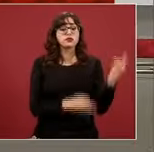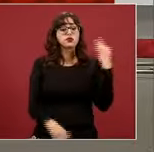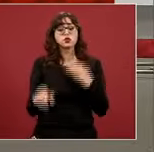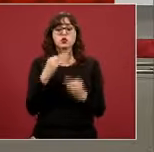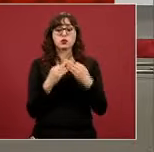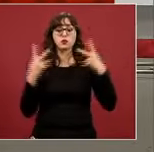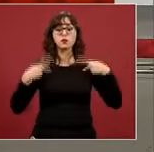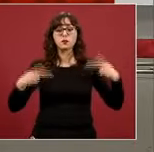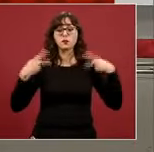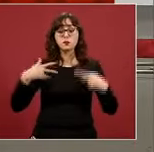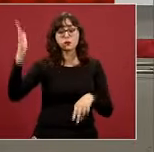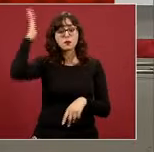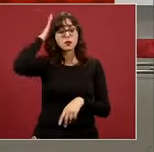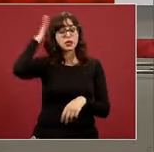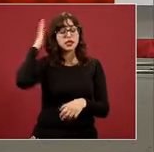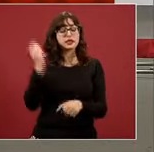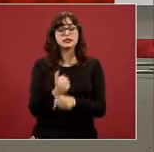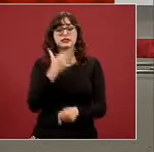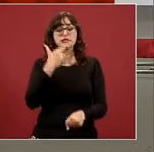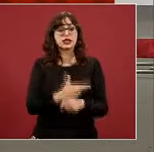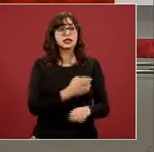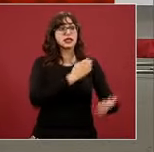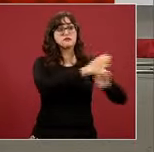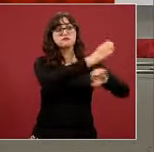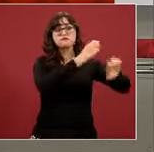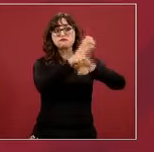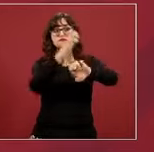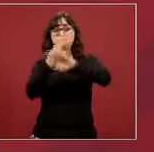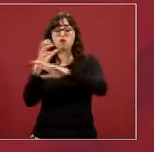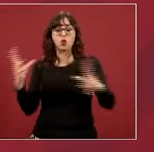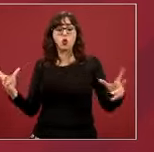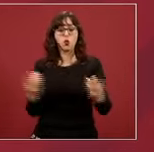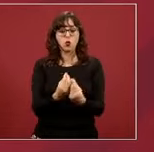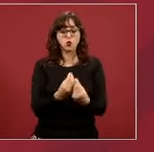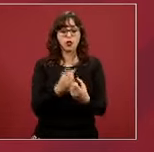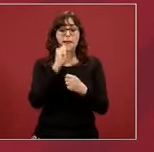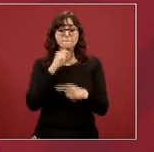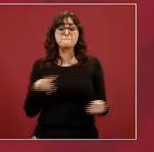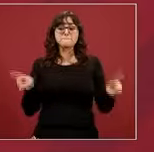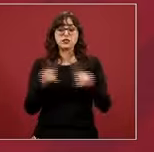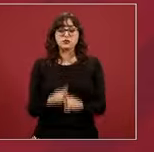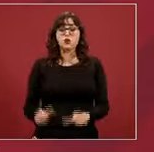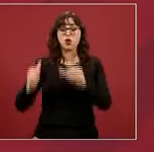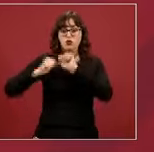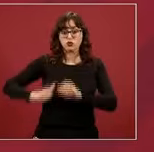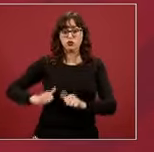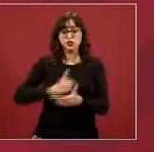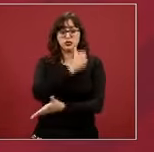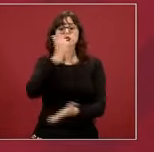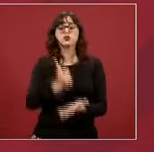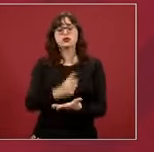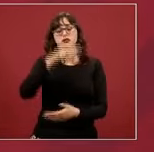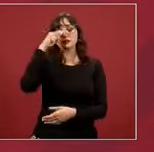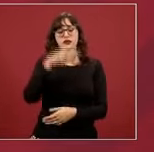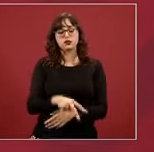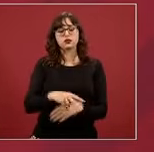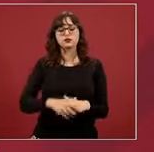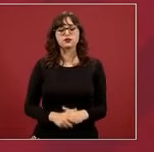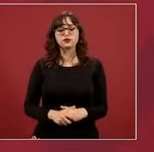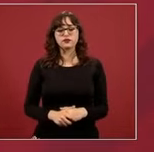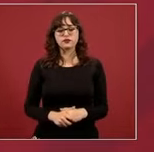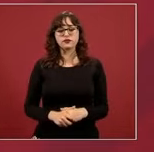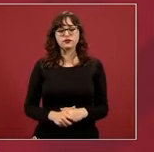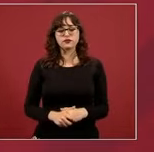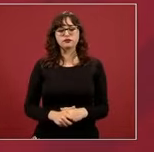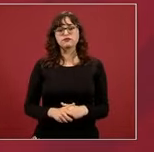personas titulares de las secretarías de salud estatales y la autoridad educativa de la Ciudad de México, que tiene un